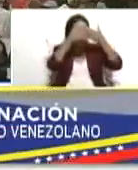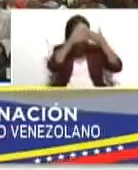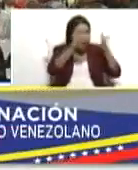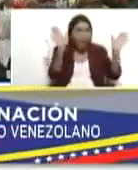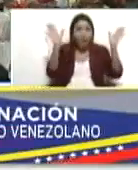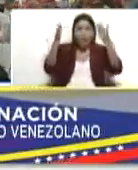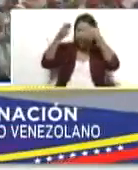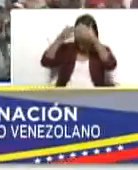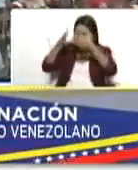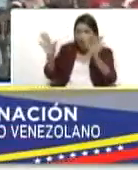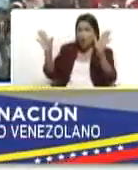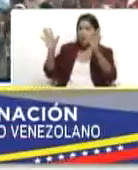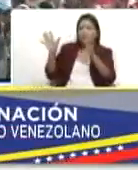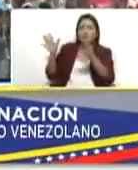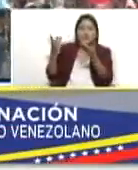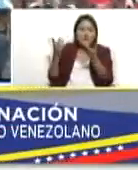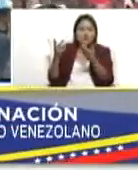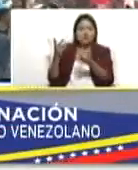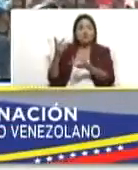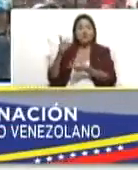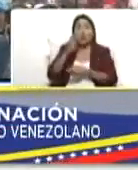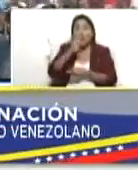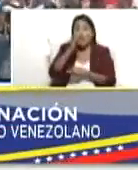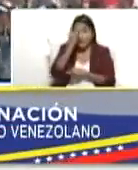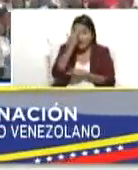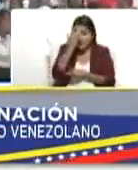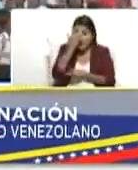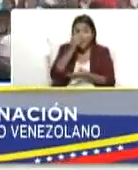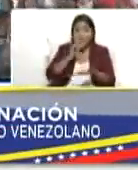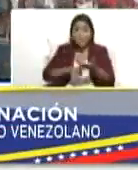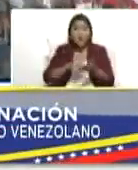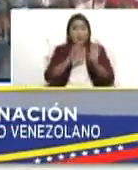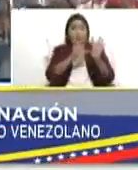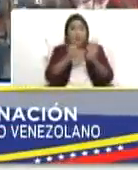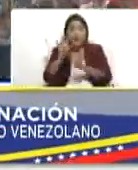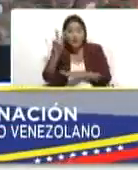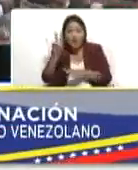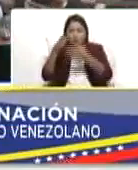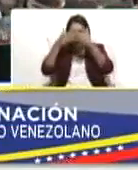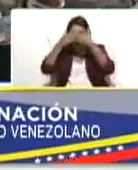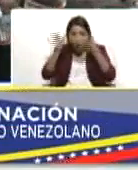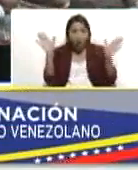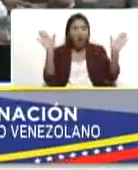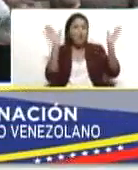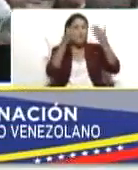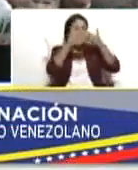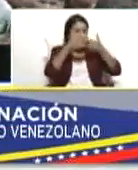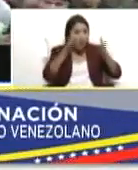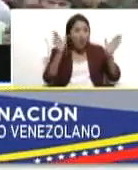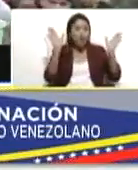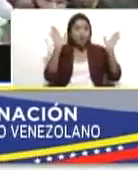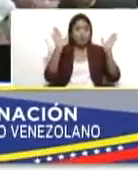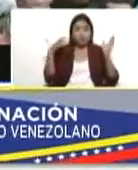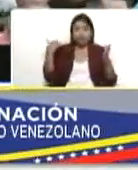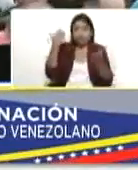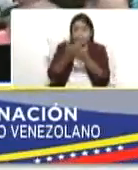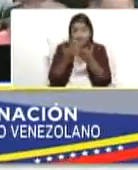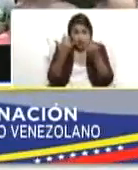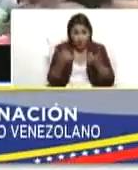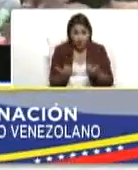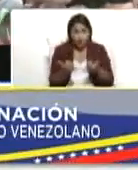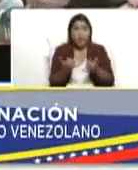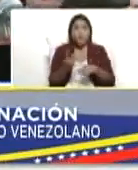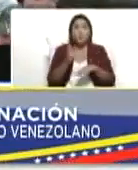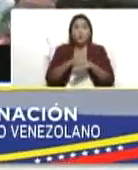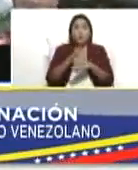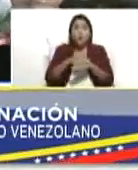antiimperialista y antioligárquica del 4 de Febrero de 1992 hasta nuestros días Si algo hemos estado es